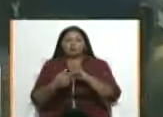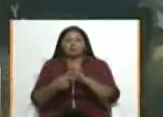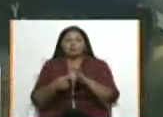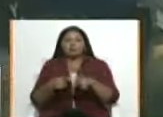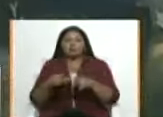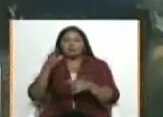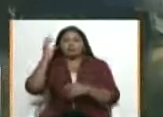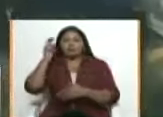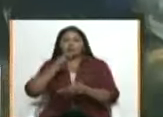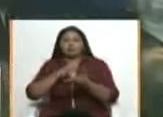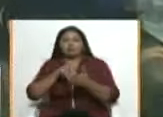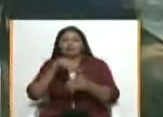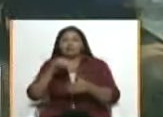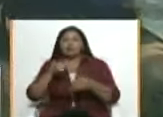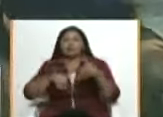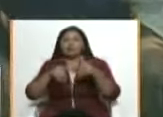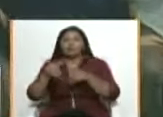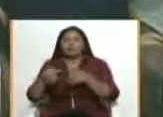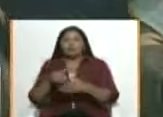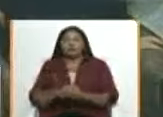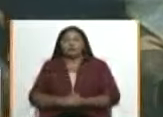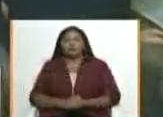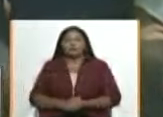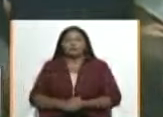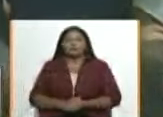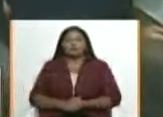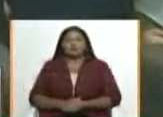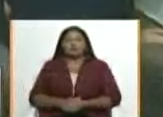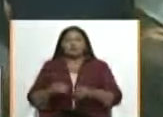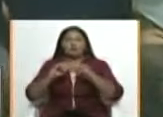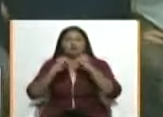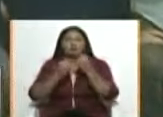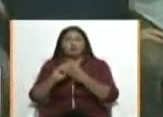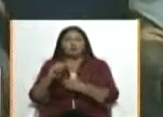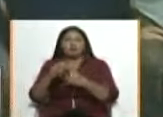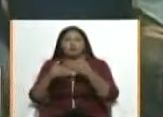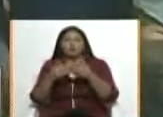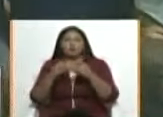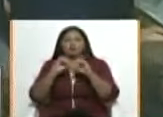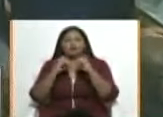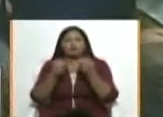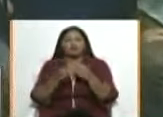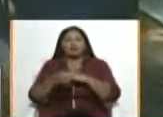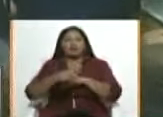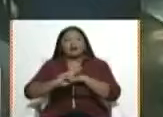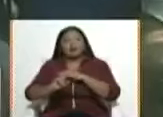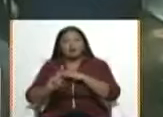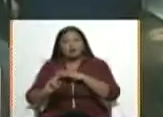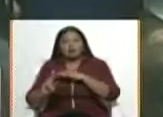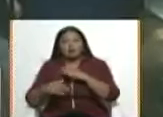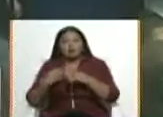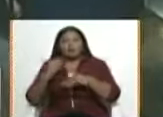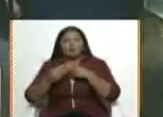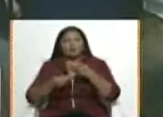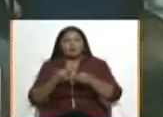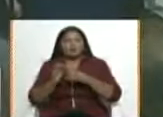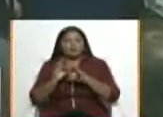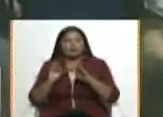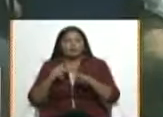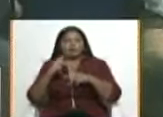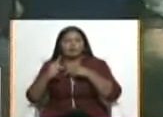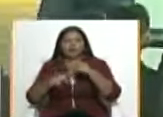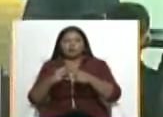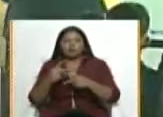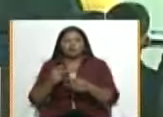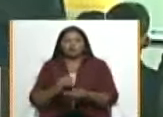del Consejo Nacional Electoral, tanto en la oficina principal como en las oficinas regionales puede realizarse este proceso